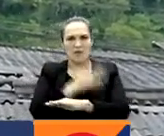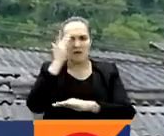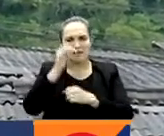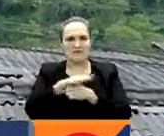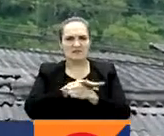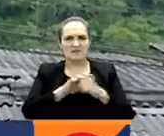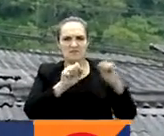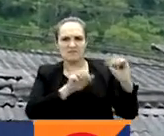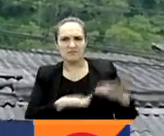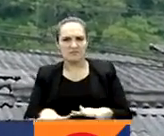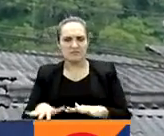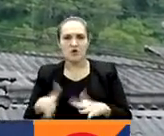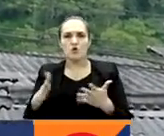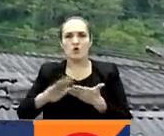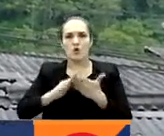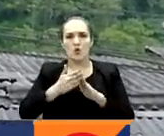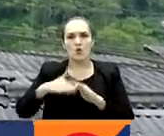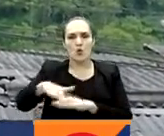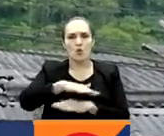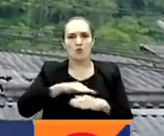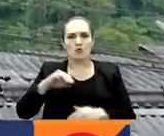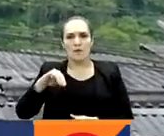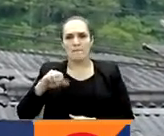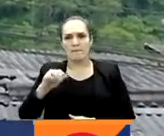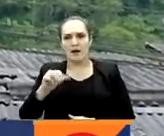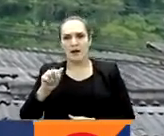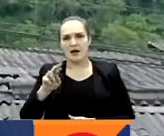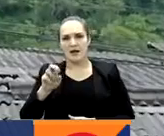hechos ocurridos en la comuna Macarena de la capital del